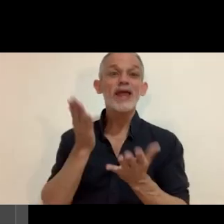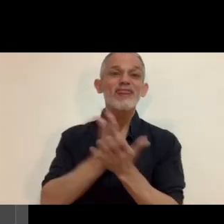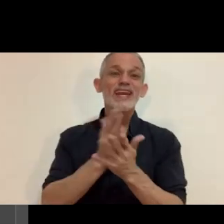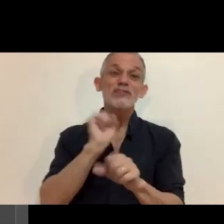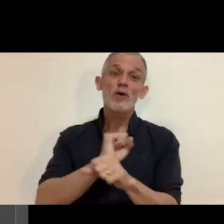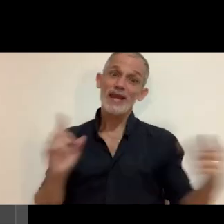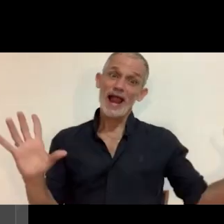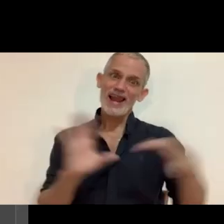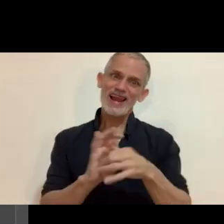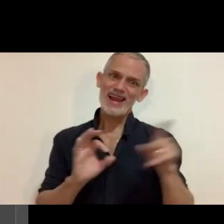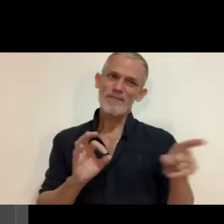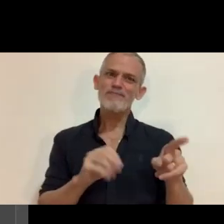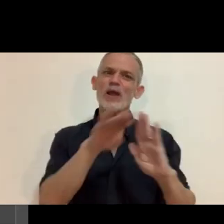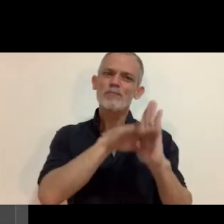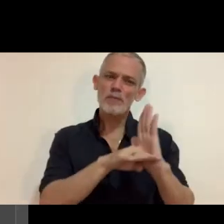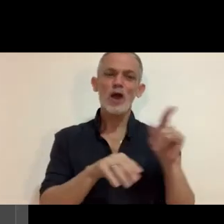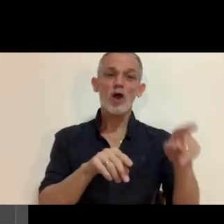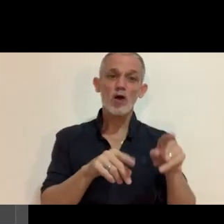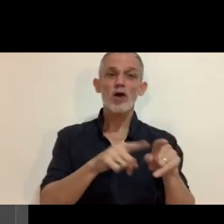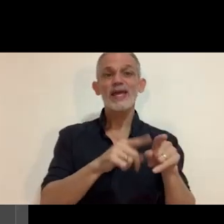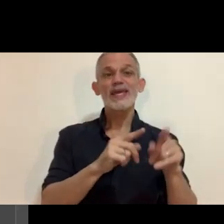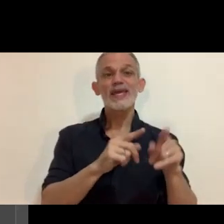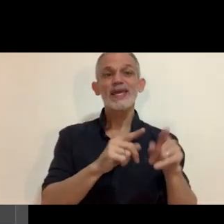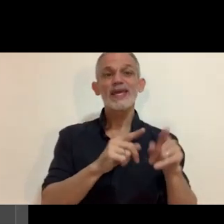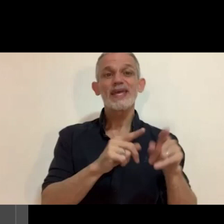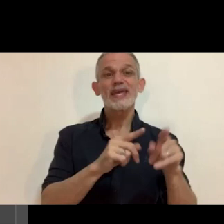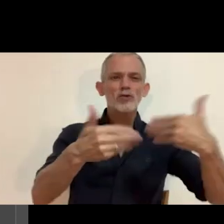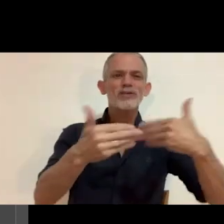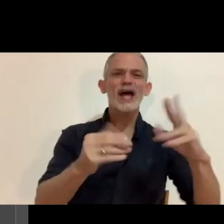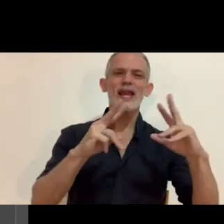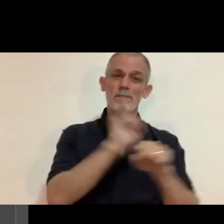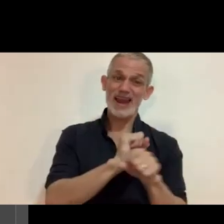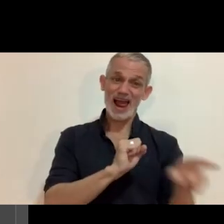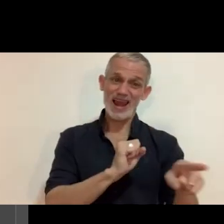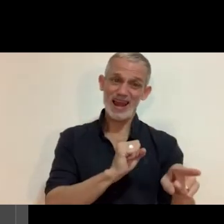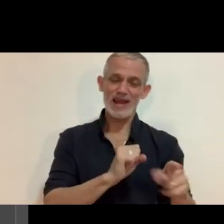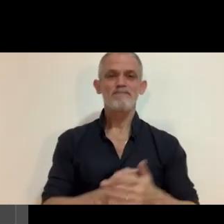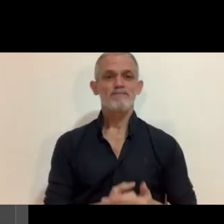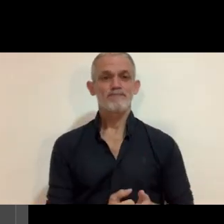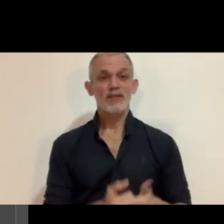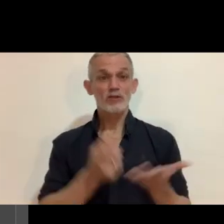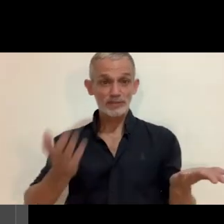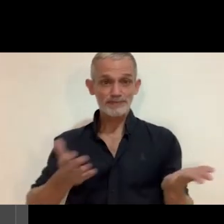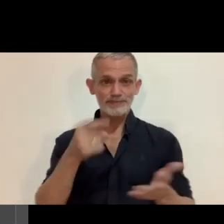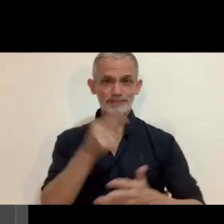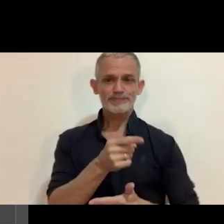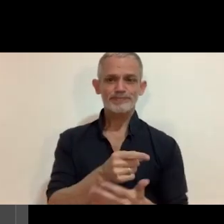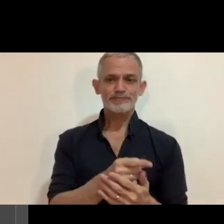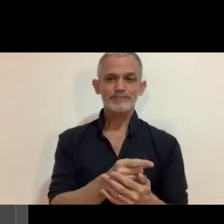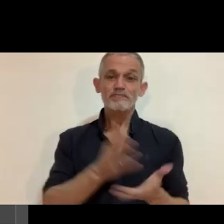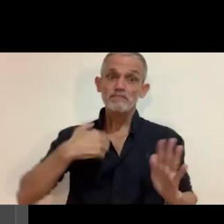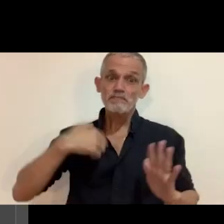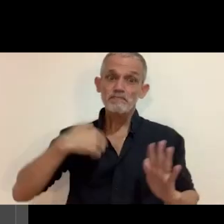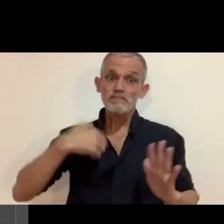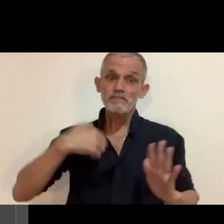el Código Penal y el Código Procesal Penal en todo su esplendor, ¿sí? Entonces acá me parece que no